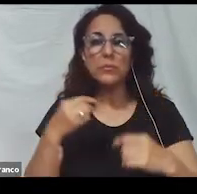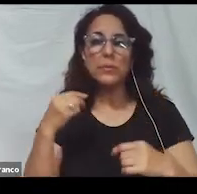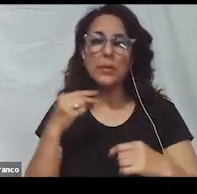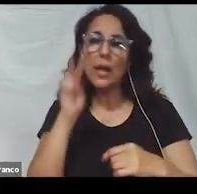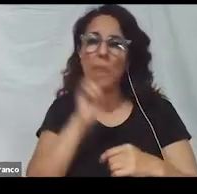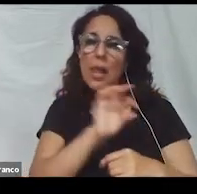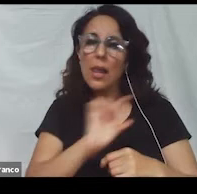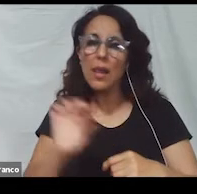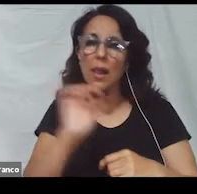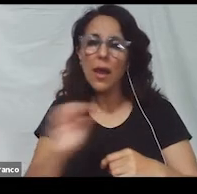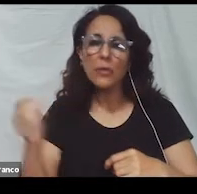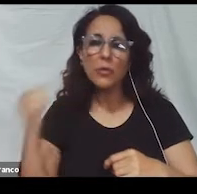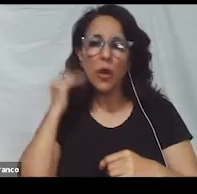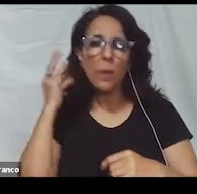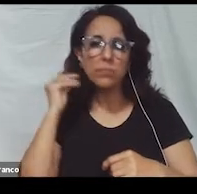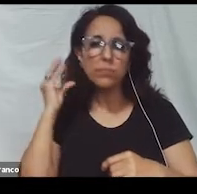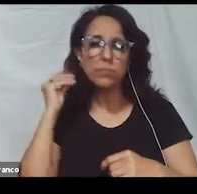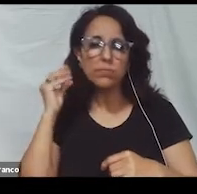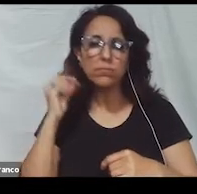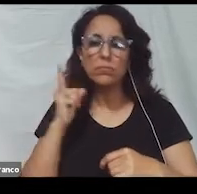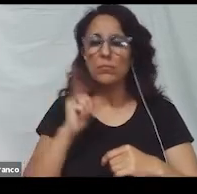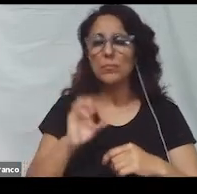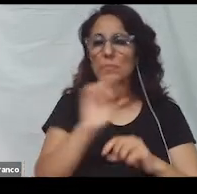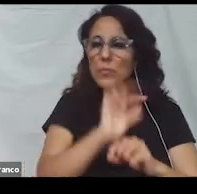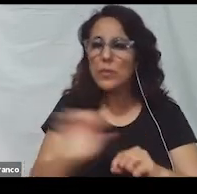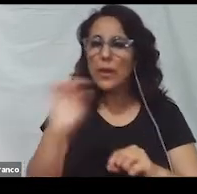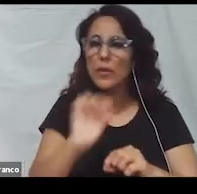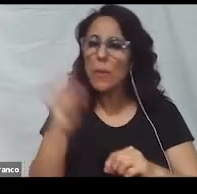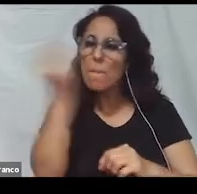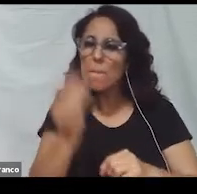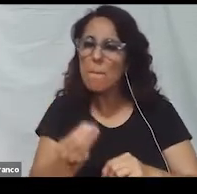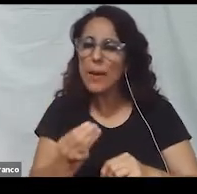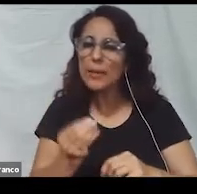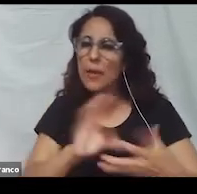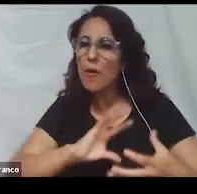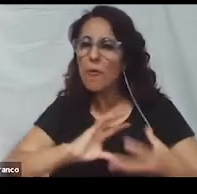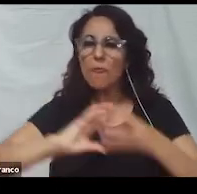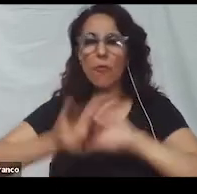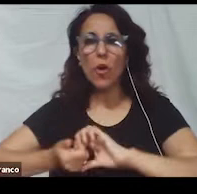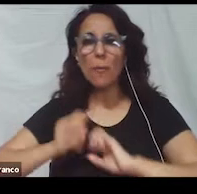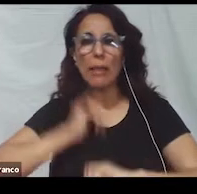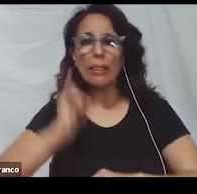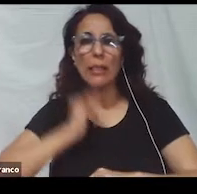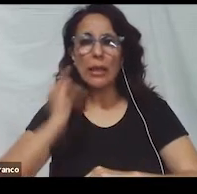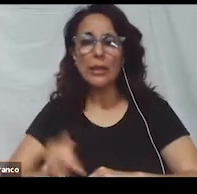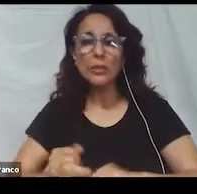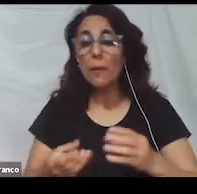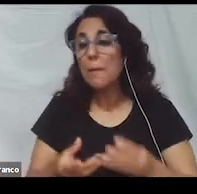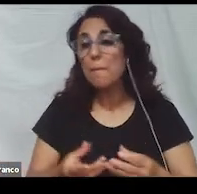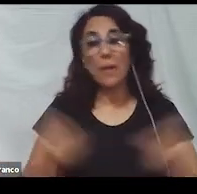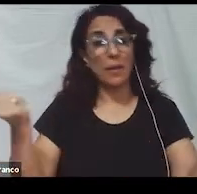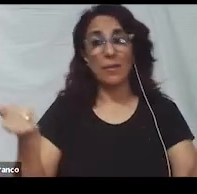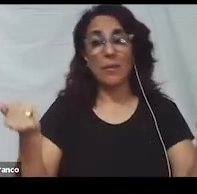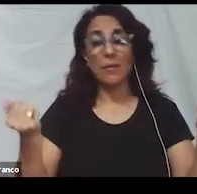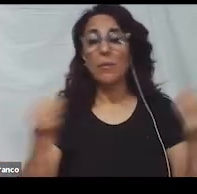pantalla, si nosotros usamos un encabezado para darle forma al texto, la persona se va a estar